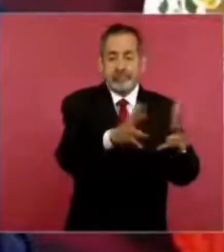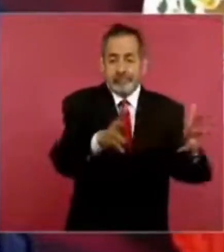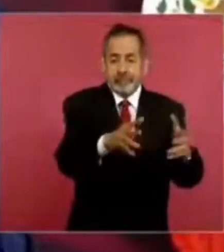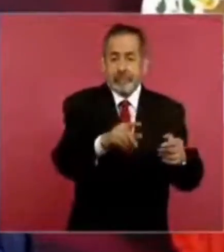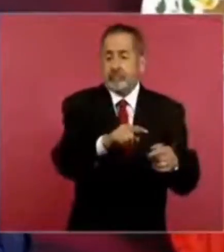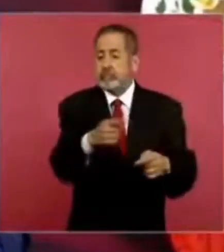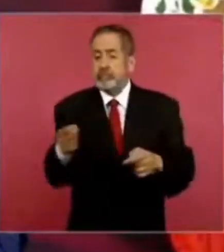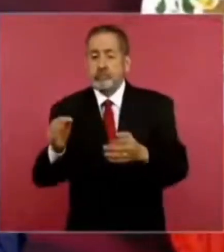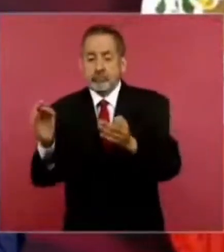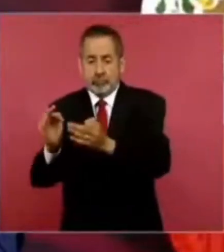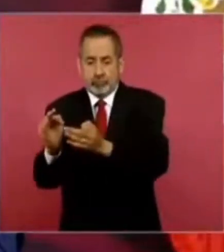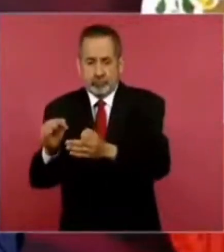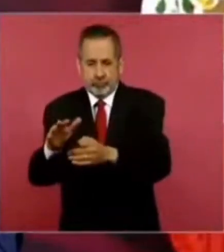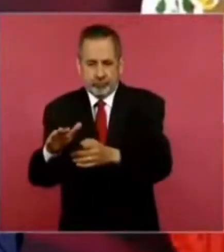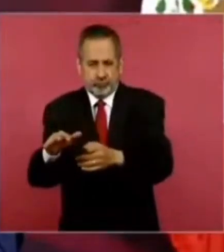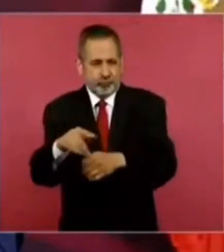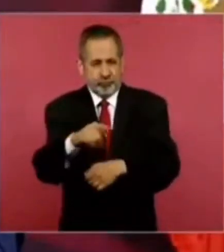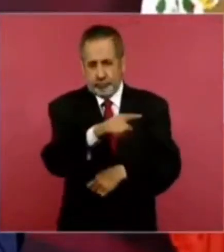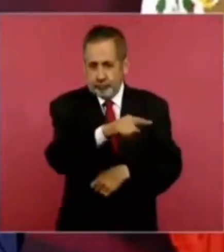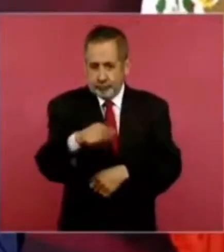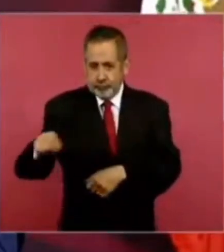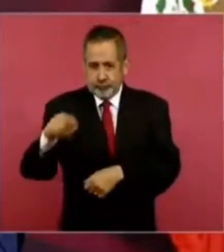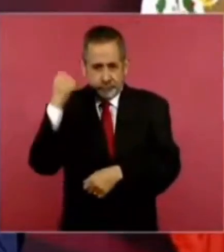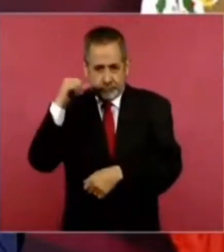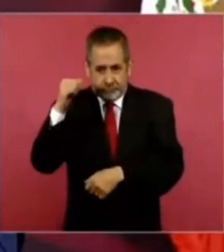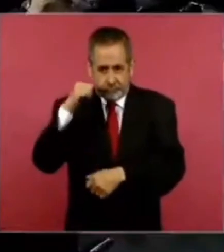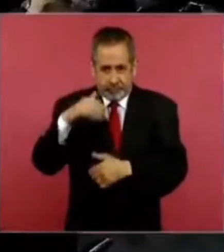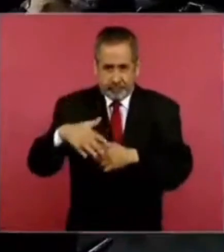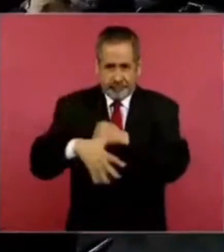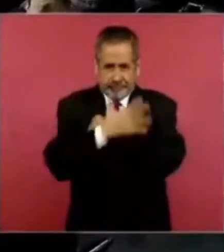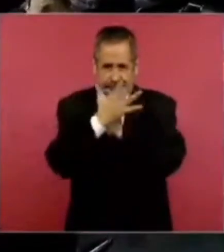por Acapulco.